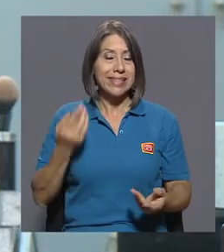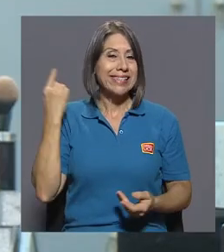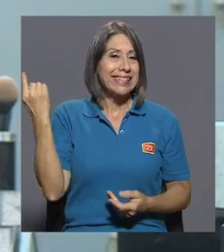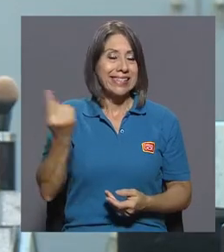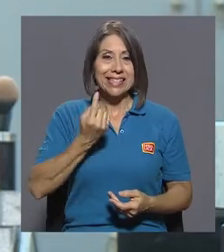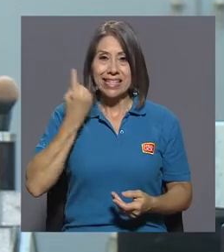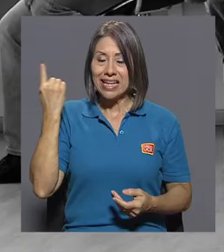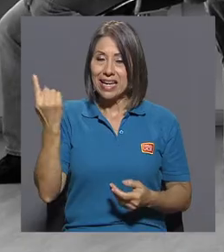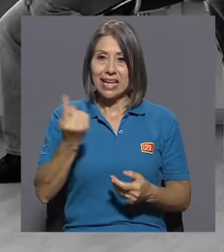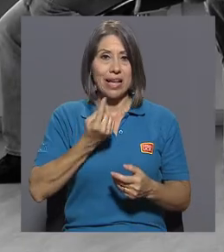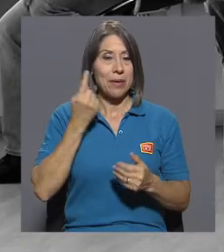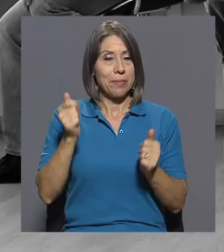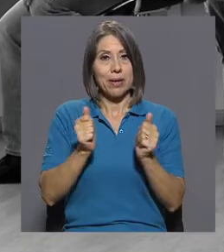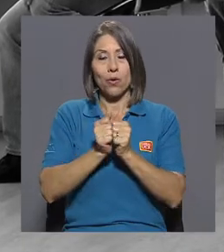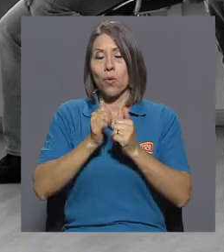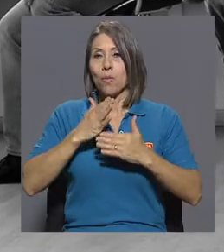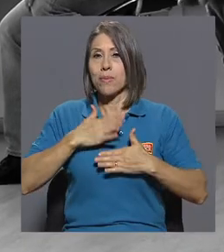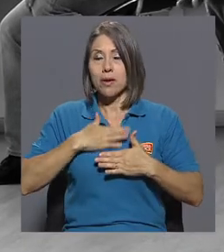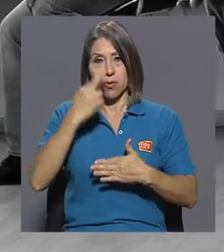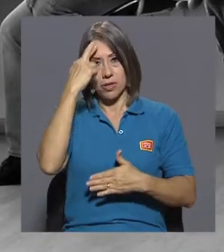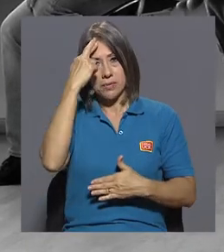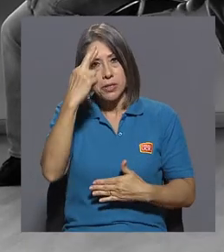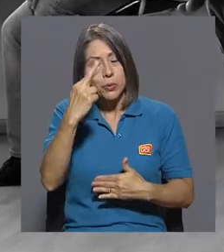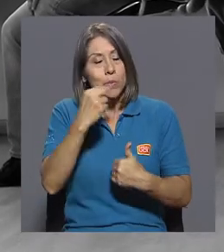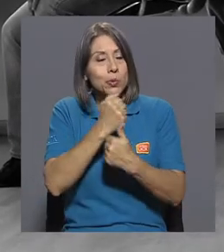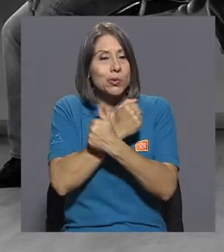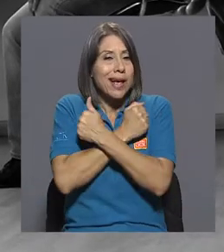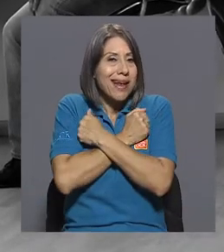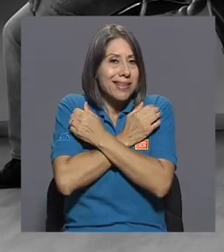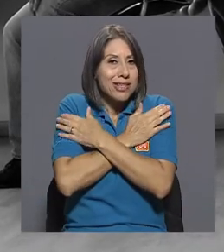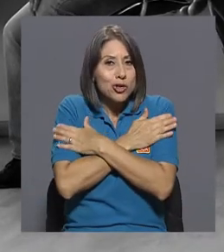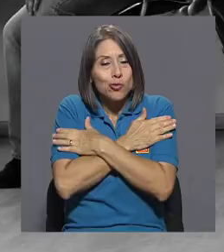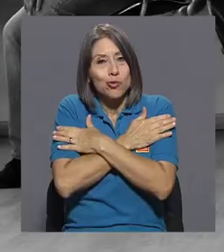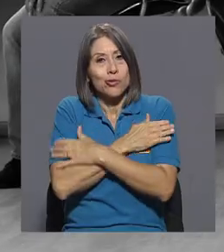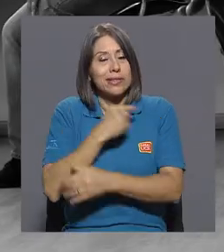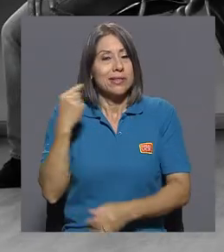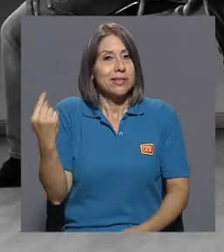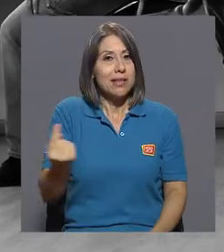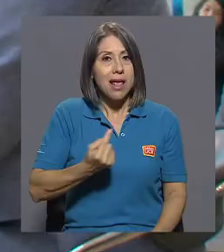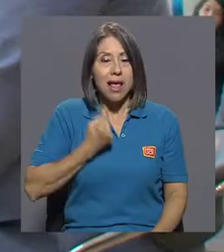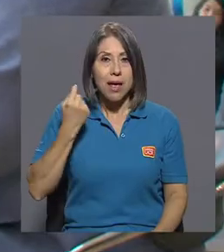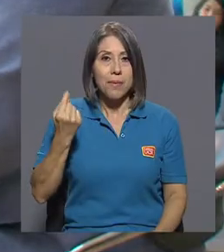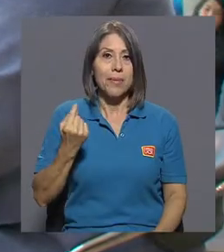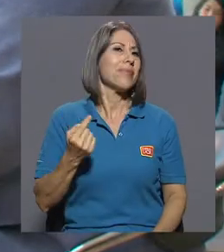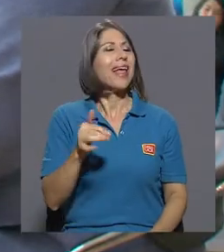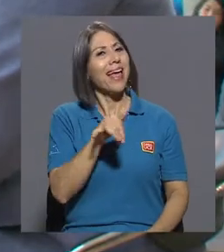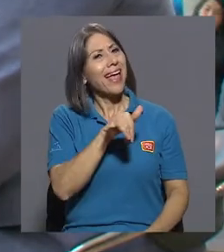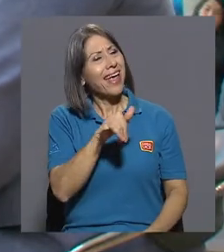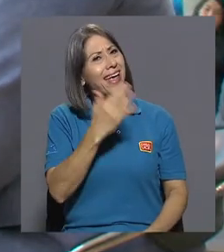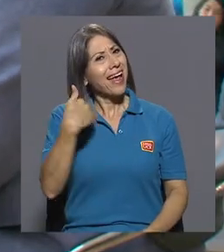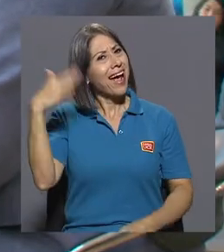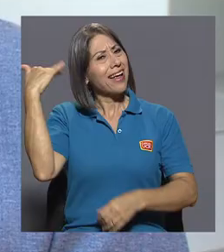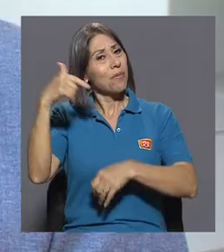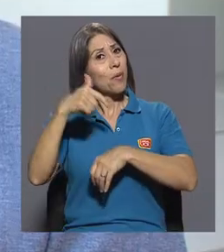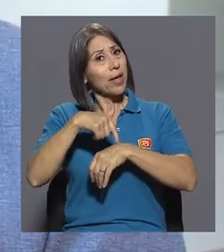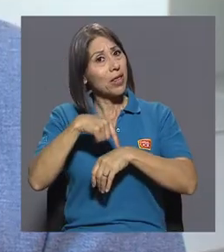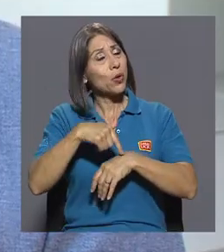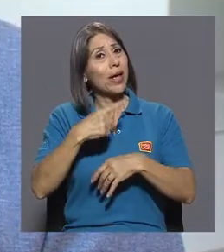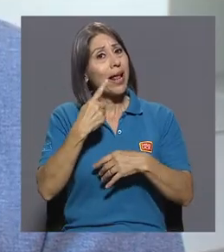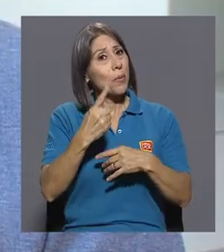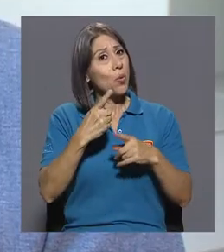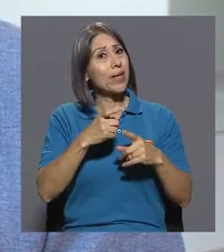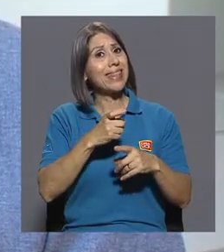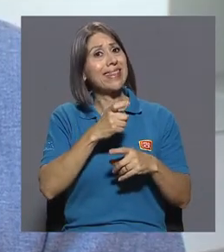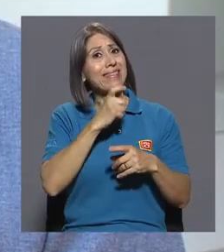conmigo respetuosos, cariñosos y siempre me era atacó. Romper mucho, ¿verdad? En ese momento, ¿verdad? Sí. Llevar sí. El camerino